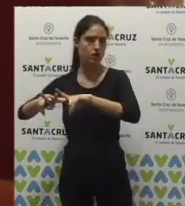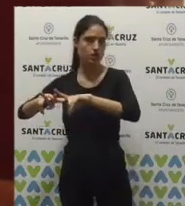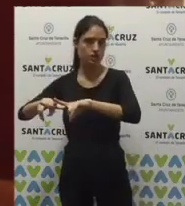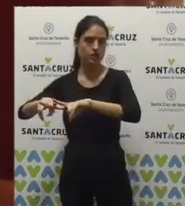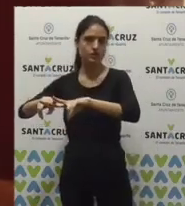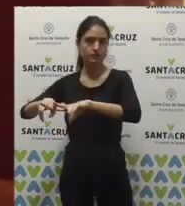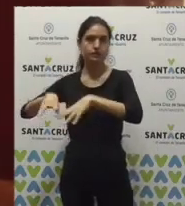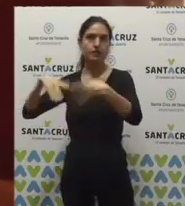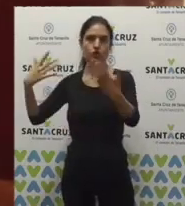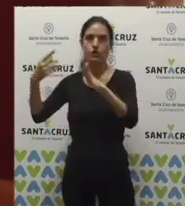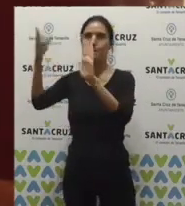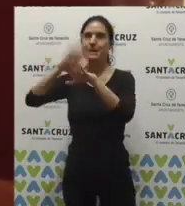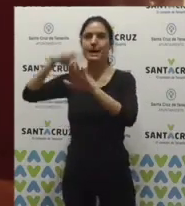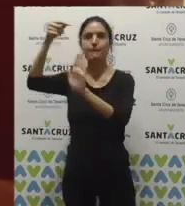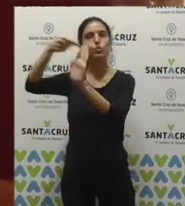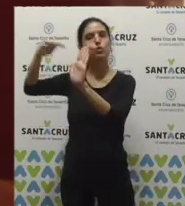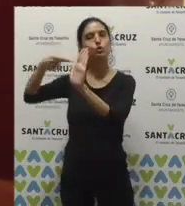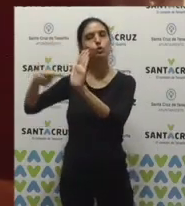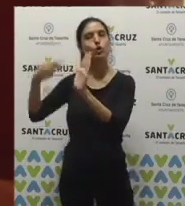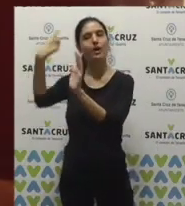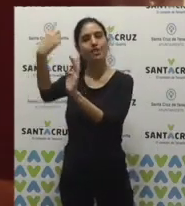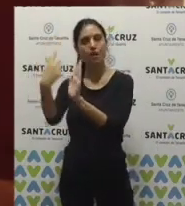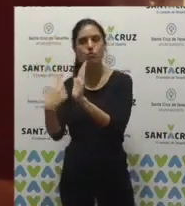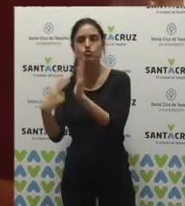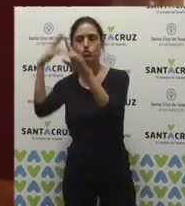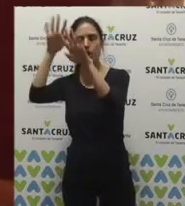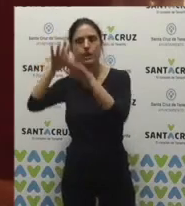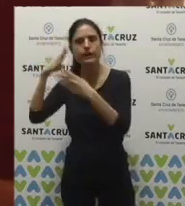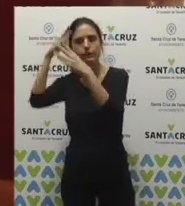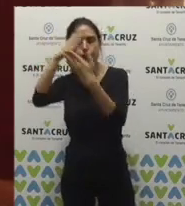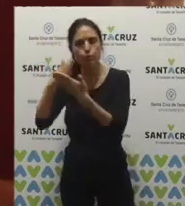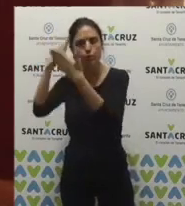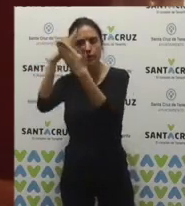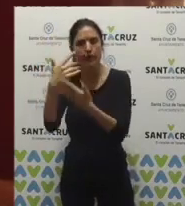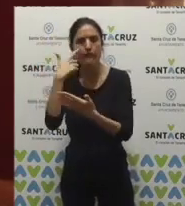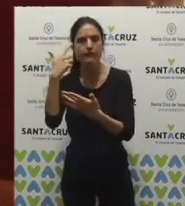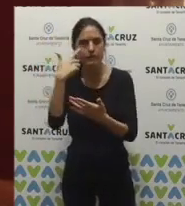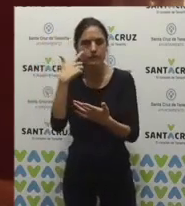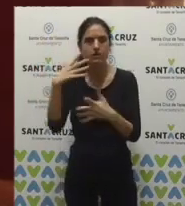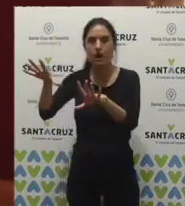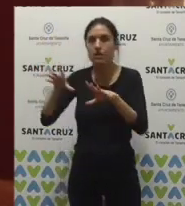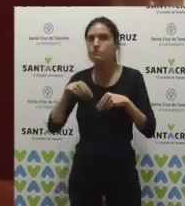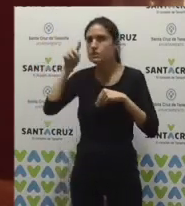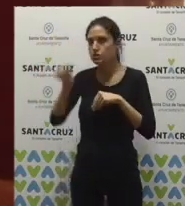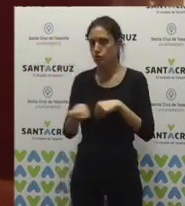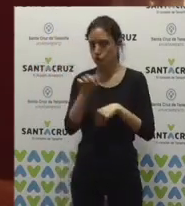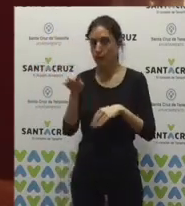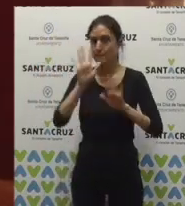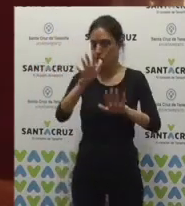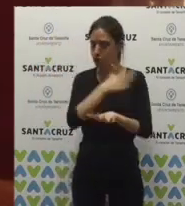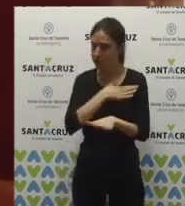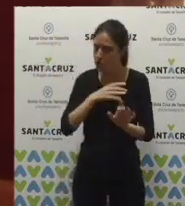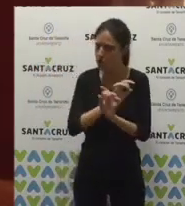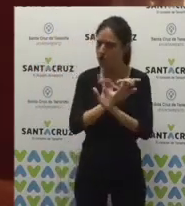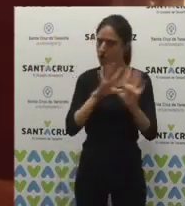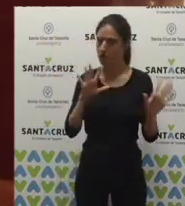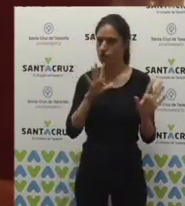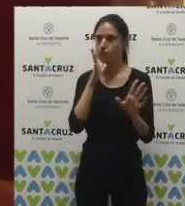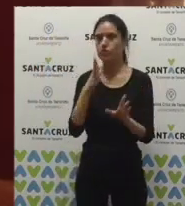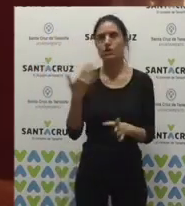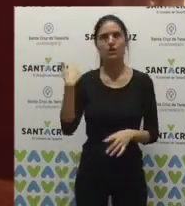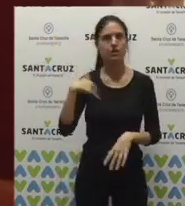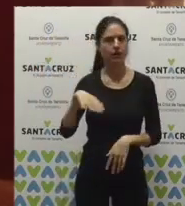o modificarlo en su caso se aceptaría pero quiero aclarar porque llevo oyendo